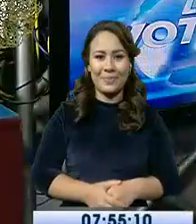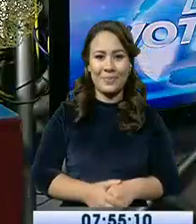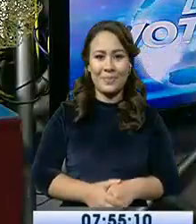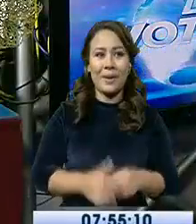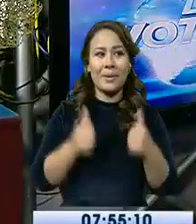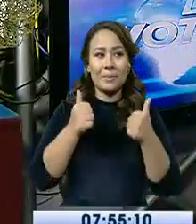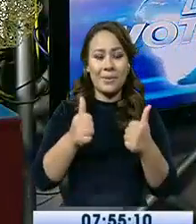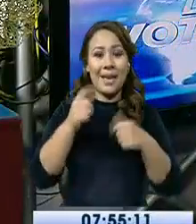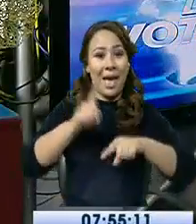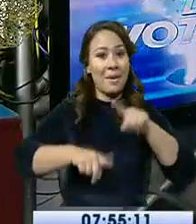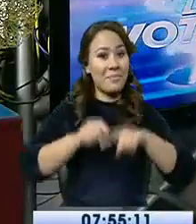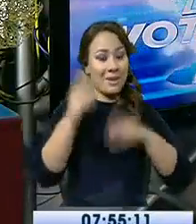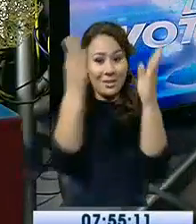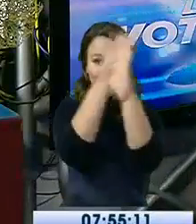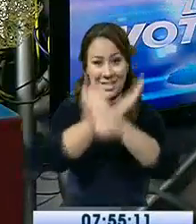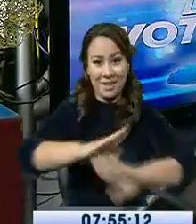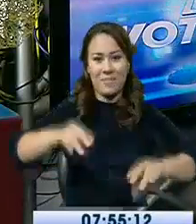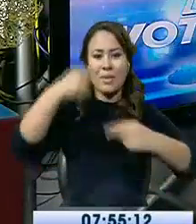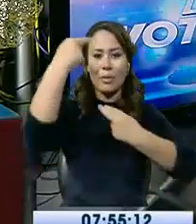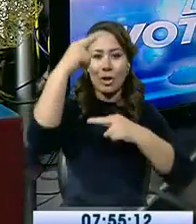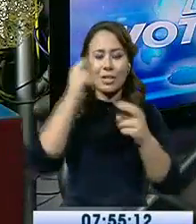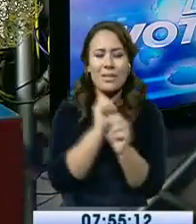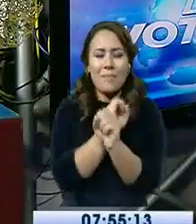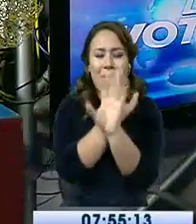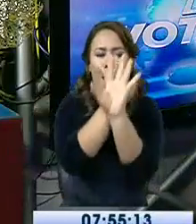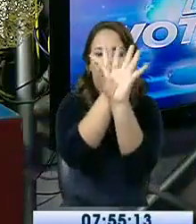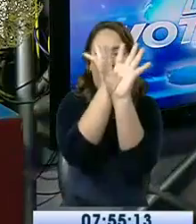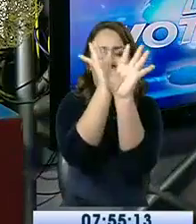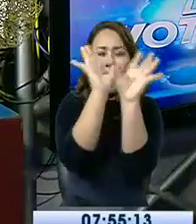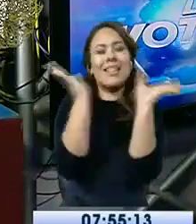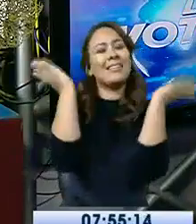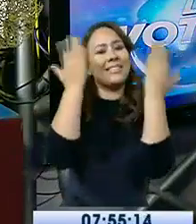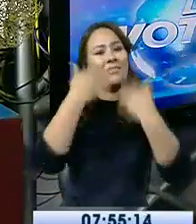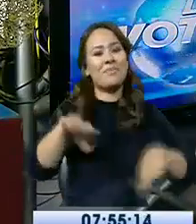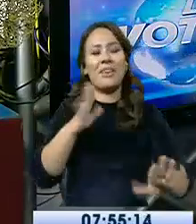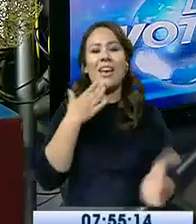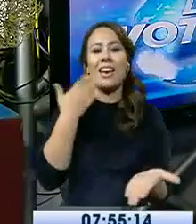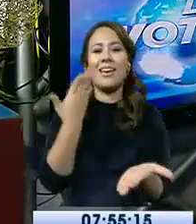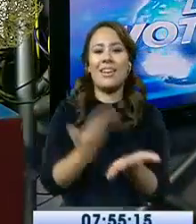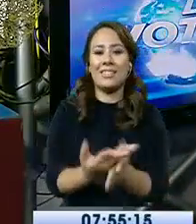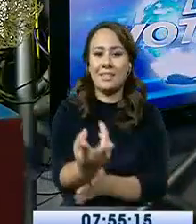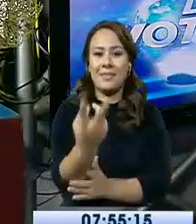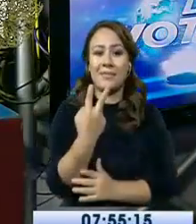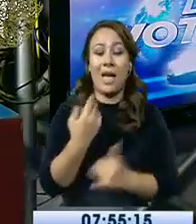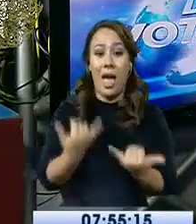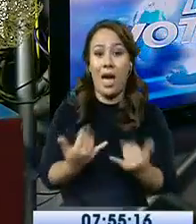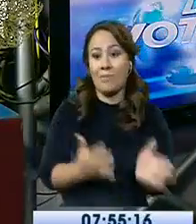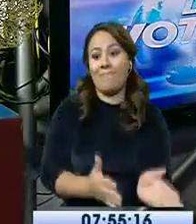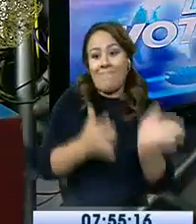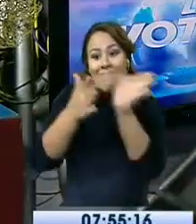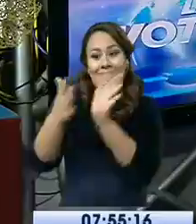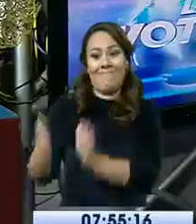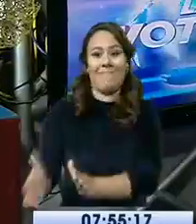Bien amigos, y de esta manera finalizamos la presente entrega informativa agradeciéndole su gentil sintonía. Lo que sigue, la